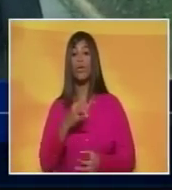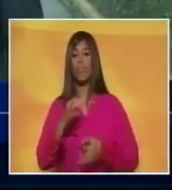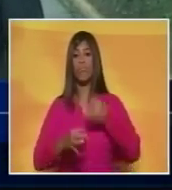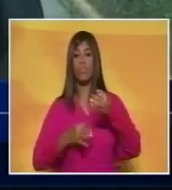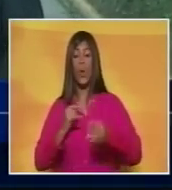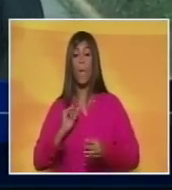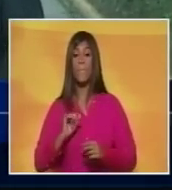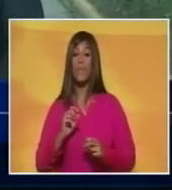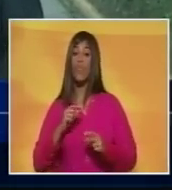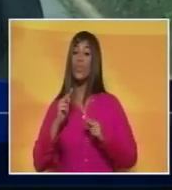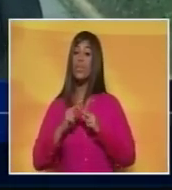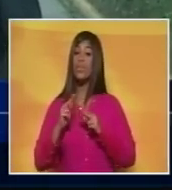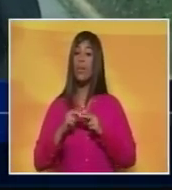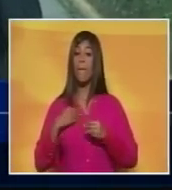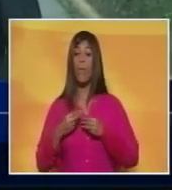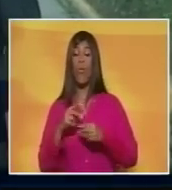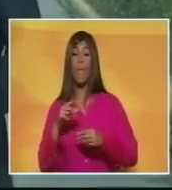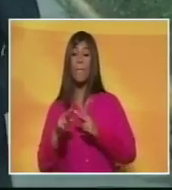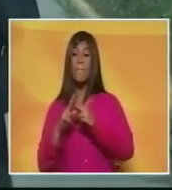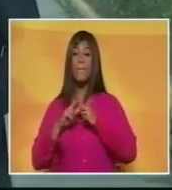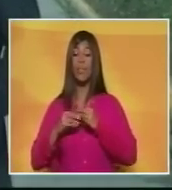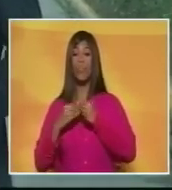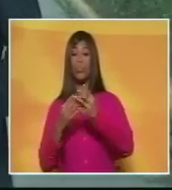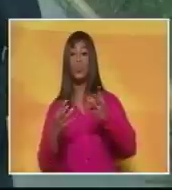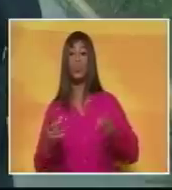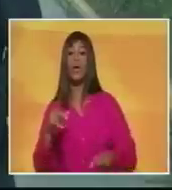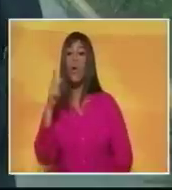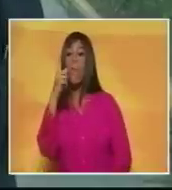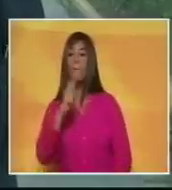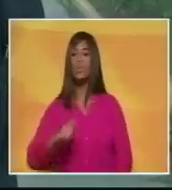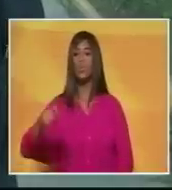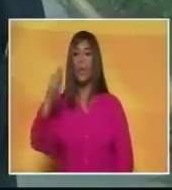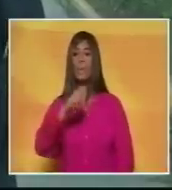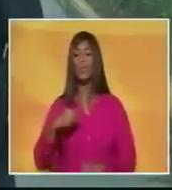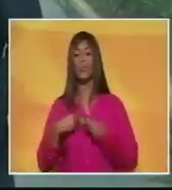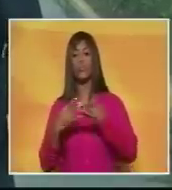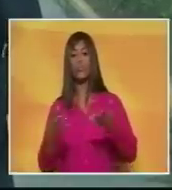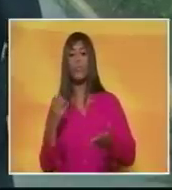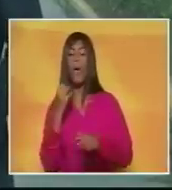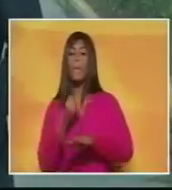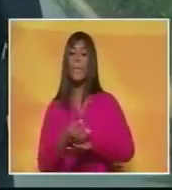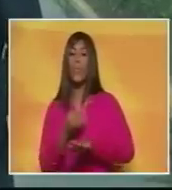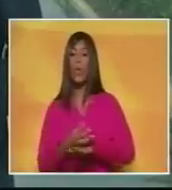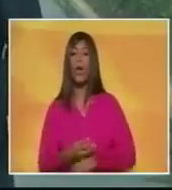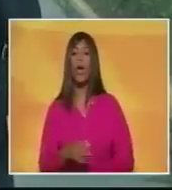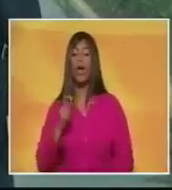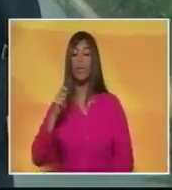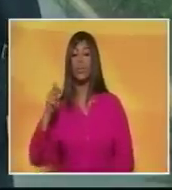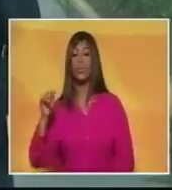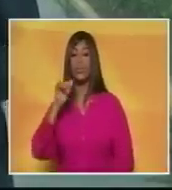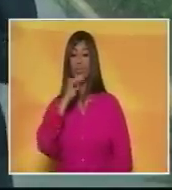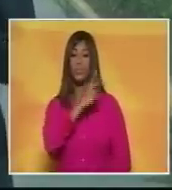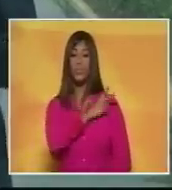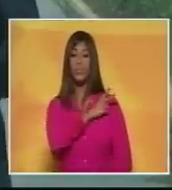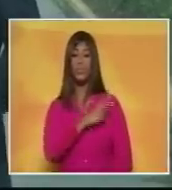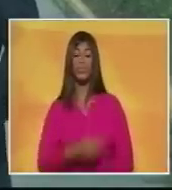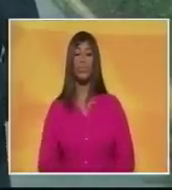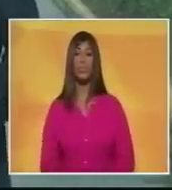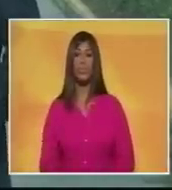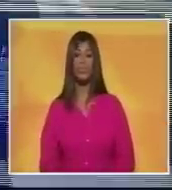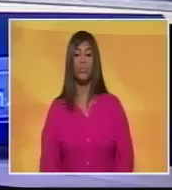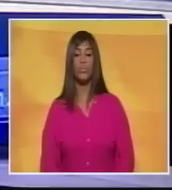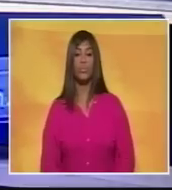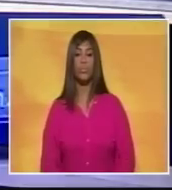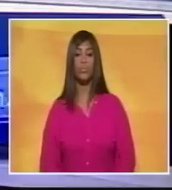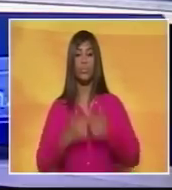expresó que este tipo de créditos serán entregados cada 30 días en la entidad monaguense. Desde el estado Monagas, Alexis Abreu, Noticiero